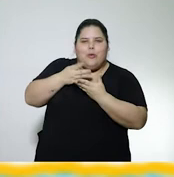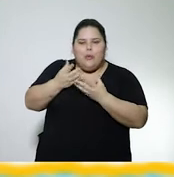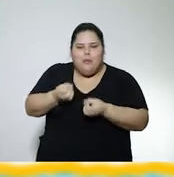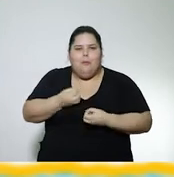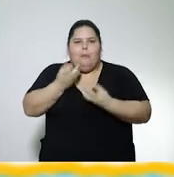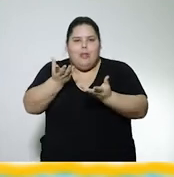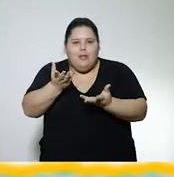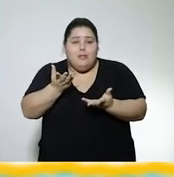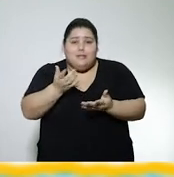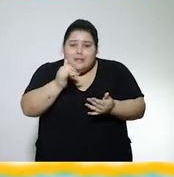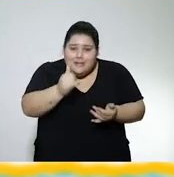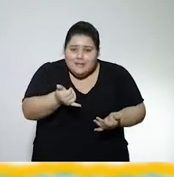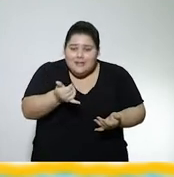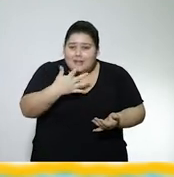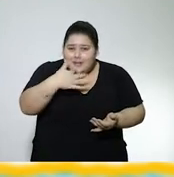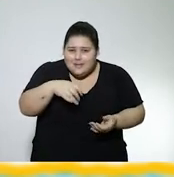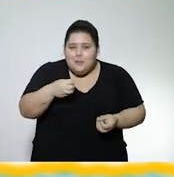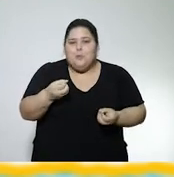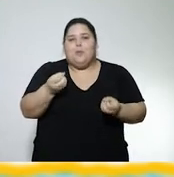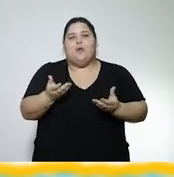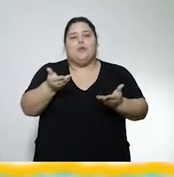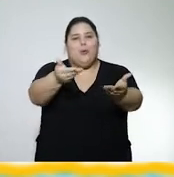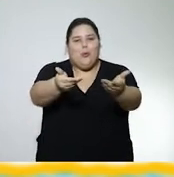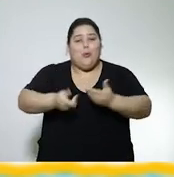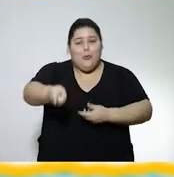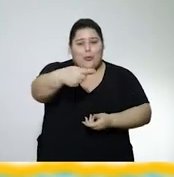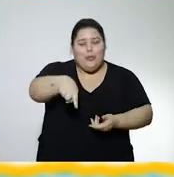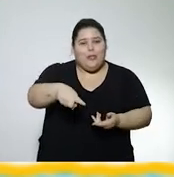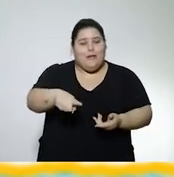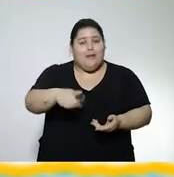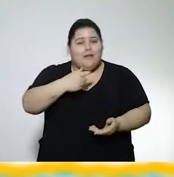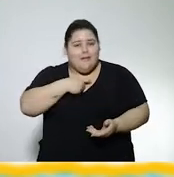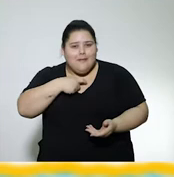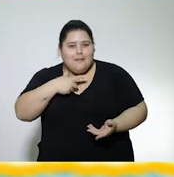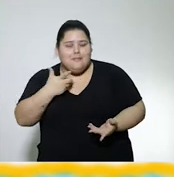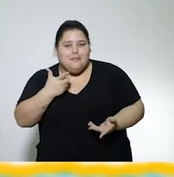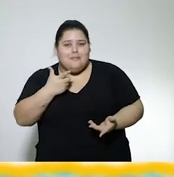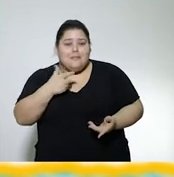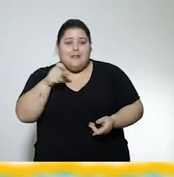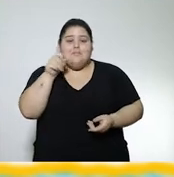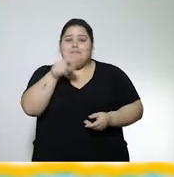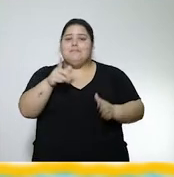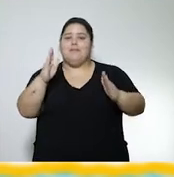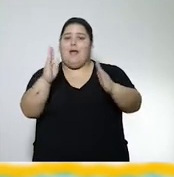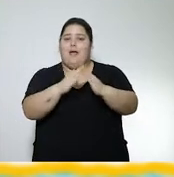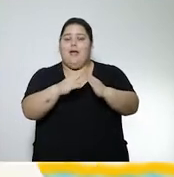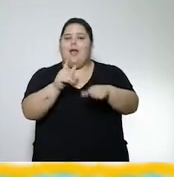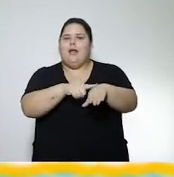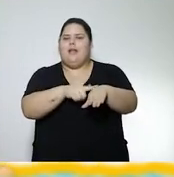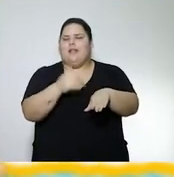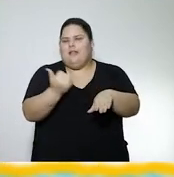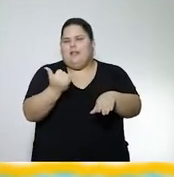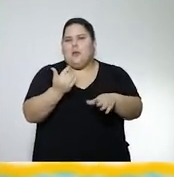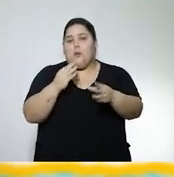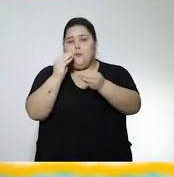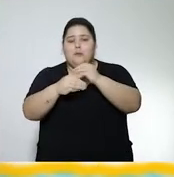lo que sentimos, ¿sí? Por eso los invito a ustedes, ¿qué les parece si en casa, ahora que